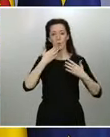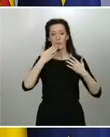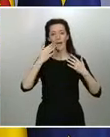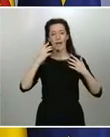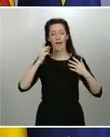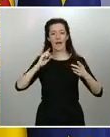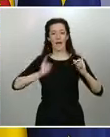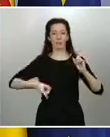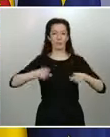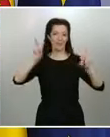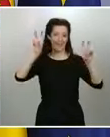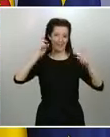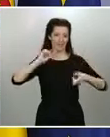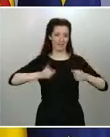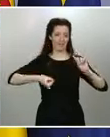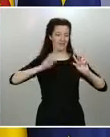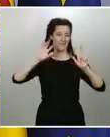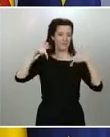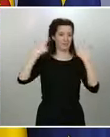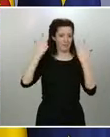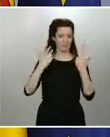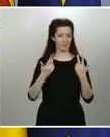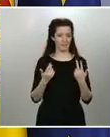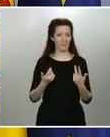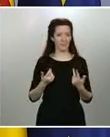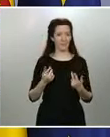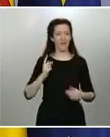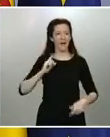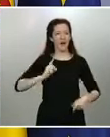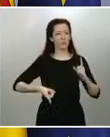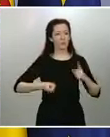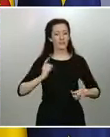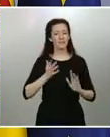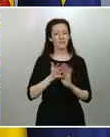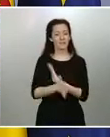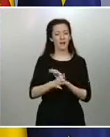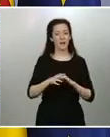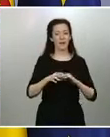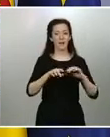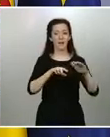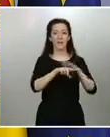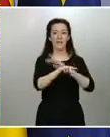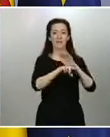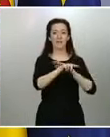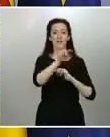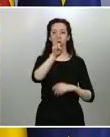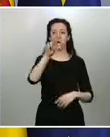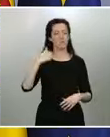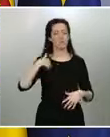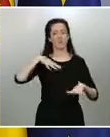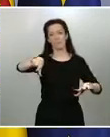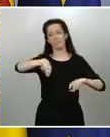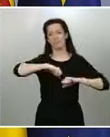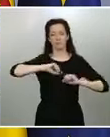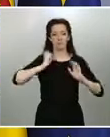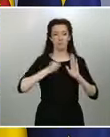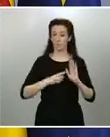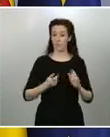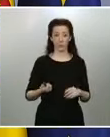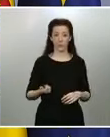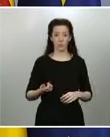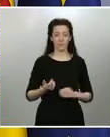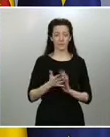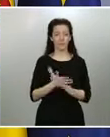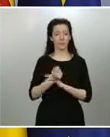sustituir la gestión de nadie que no sea sustituido sino la autoridad suficiente para recabar información y